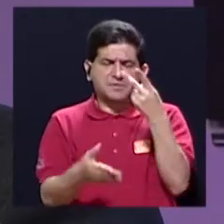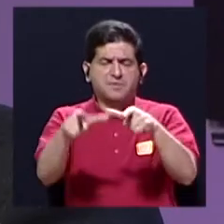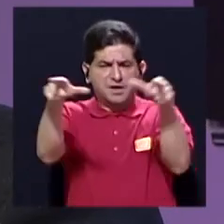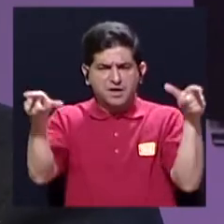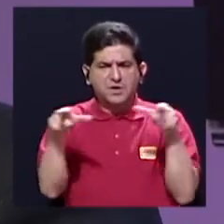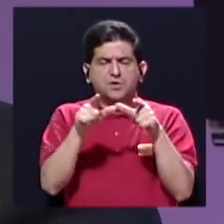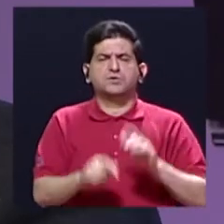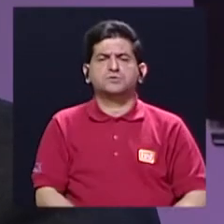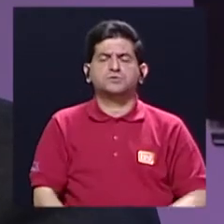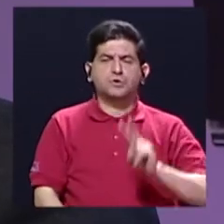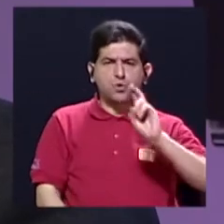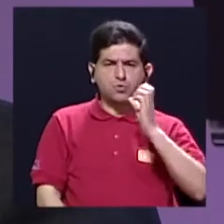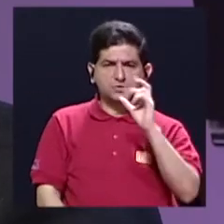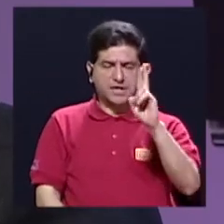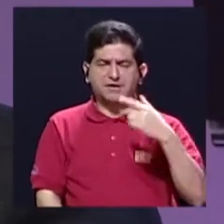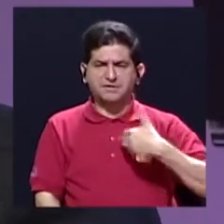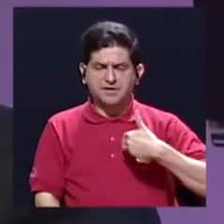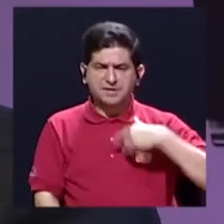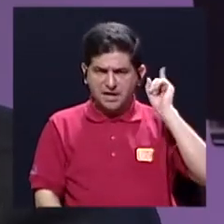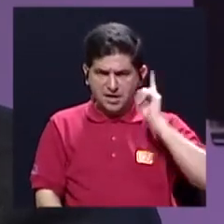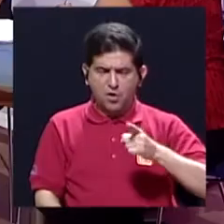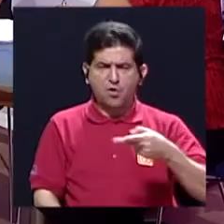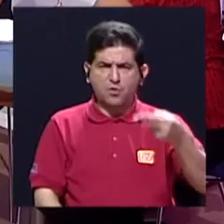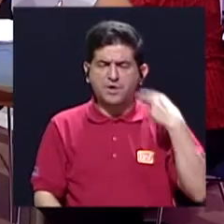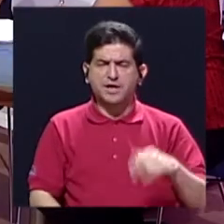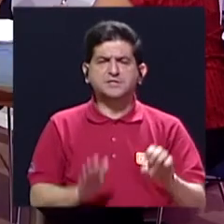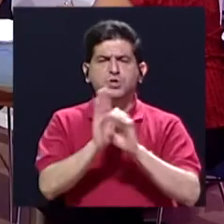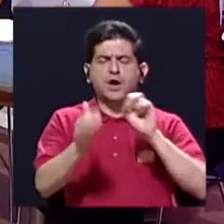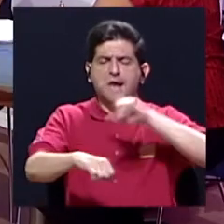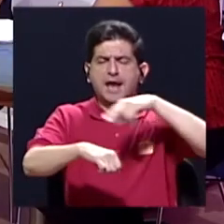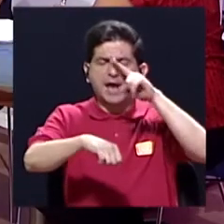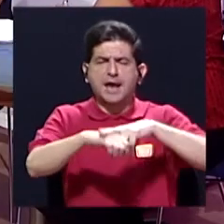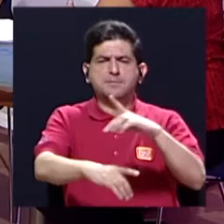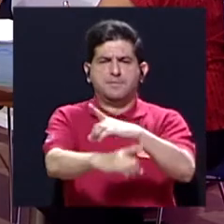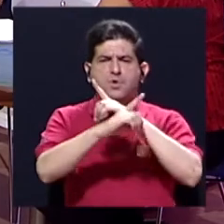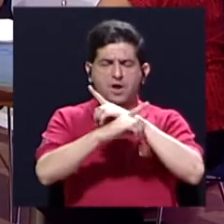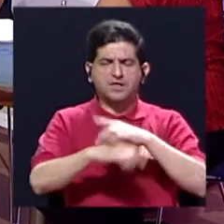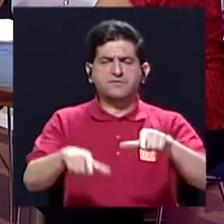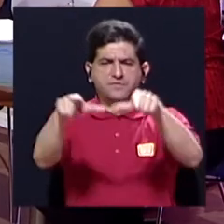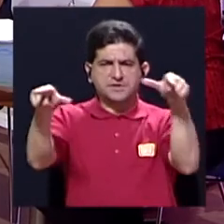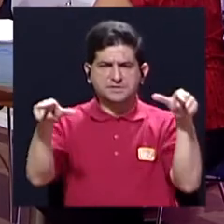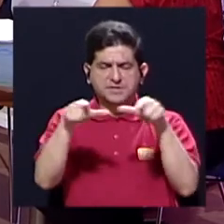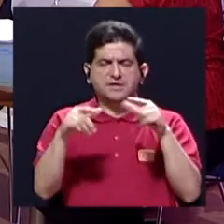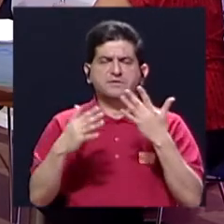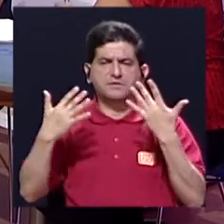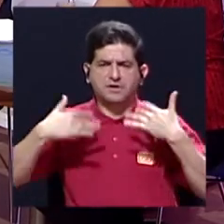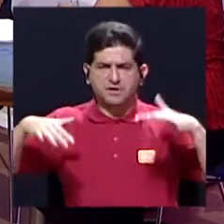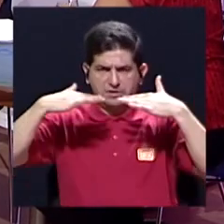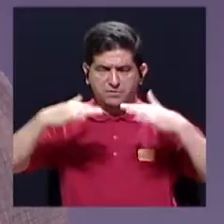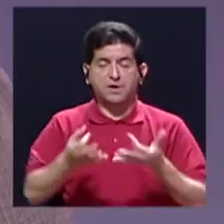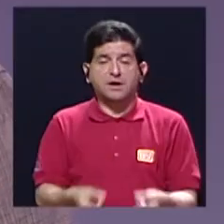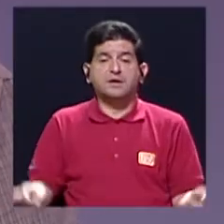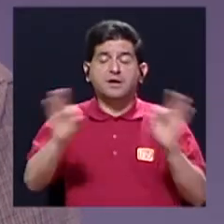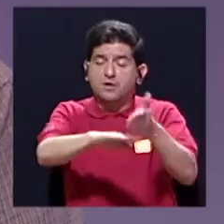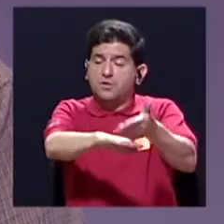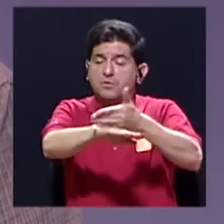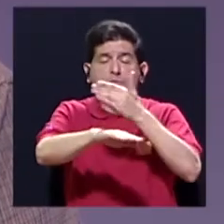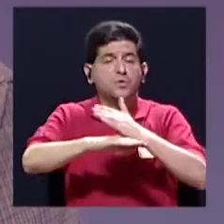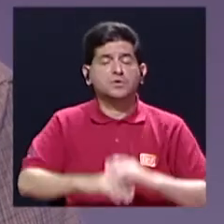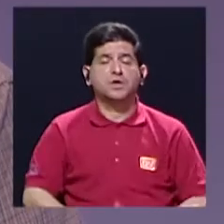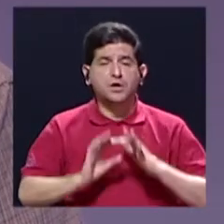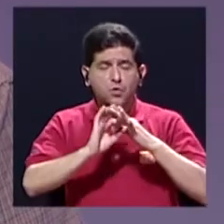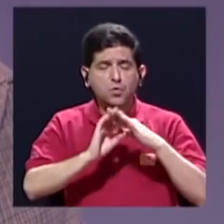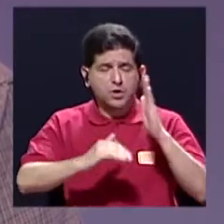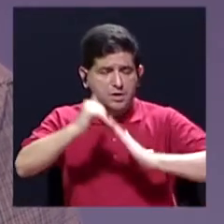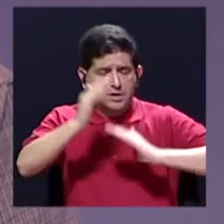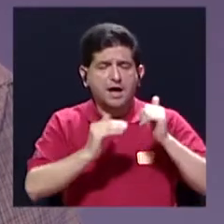área. La UCR tiene la obligación histórica de dar un ejemplo nacional a la defensa de las zonas ambientales, dar un paso importante, construir de la